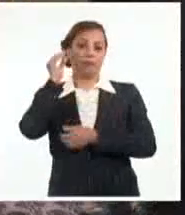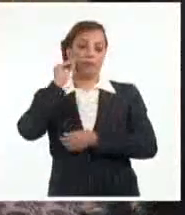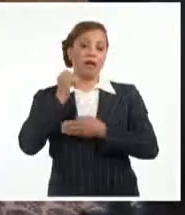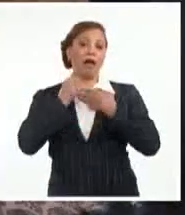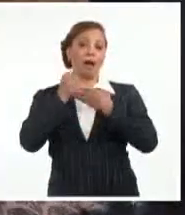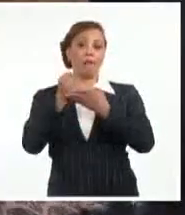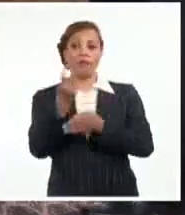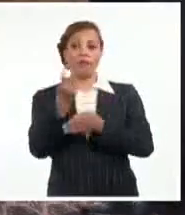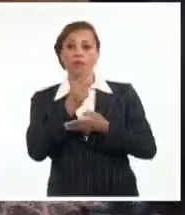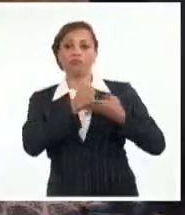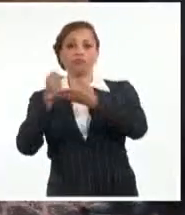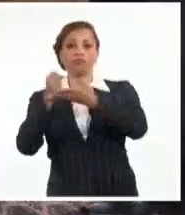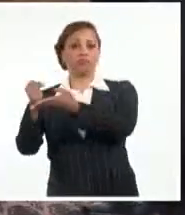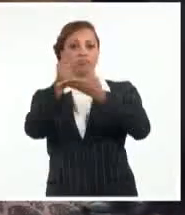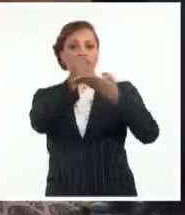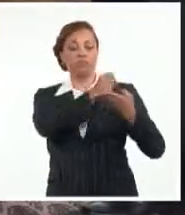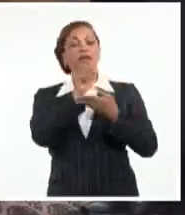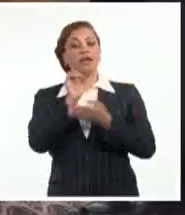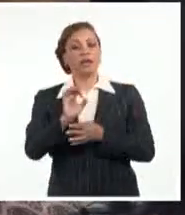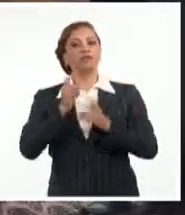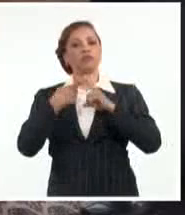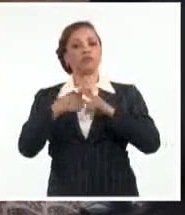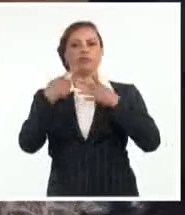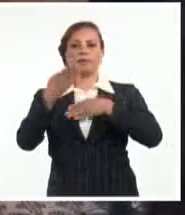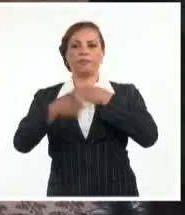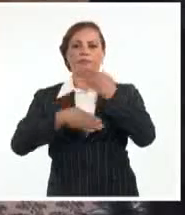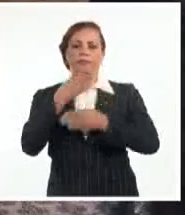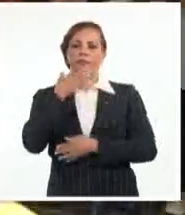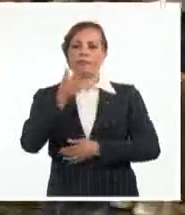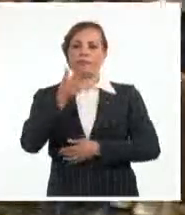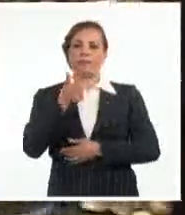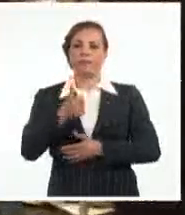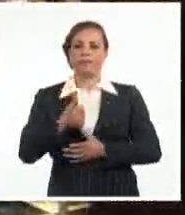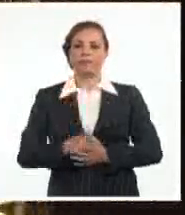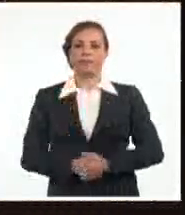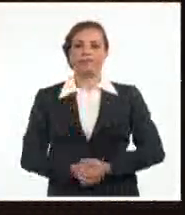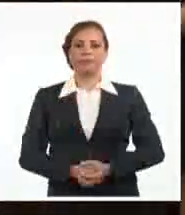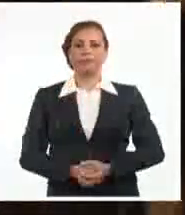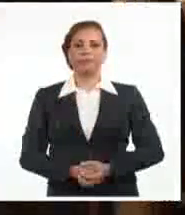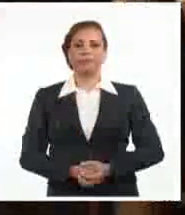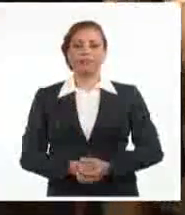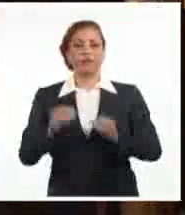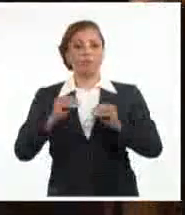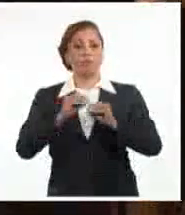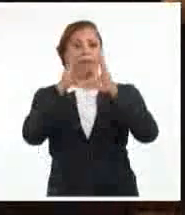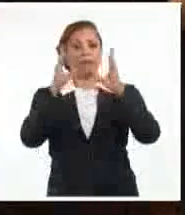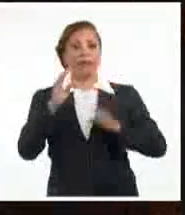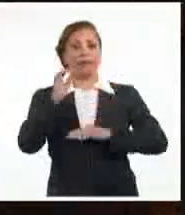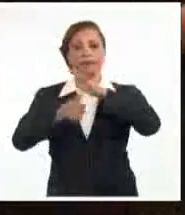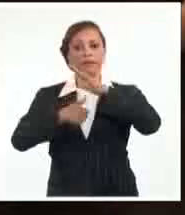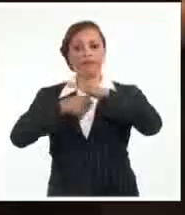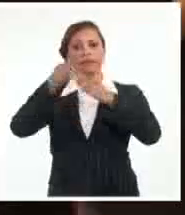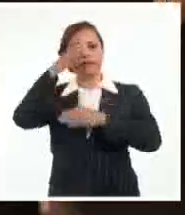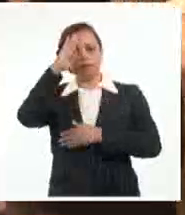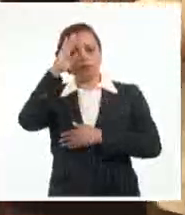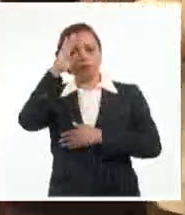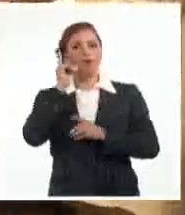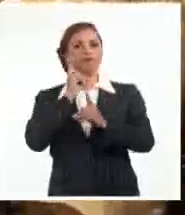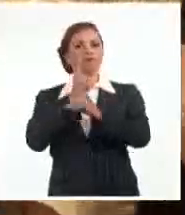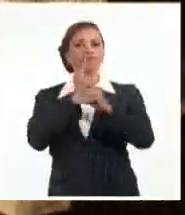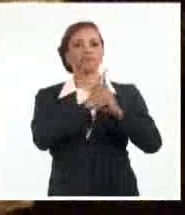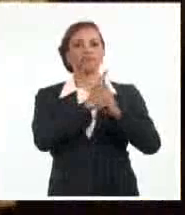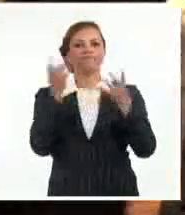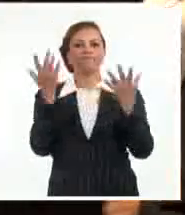mutuo está la solución a muchos de los problemas que enfrenta el continente. En horas de la mañana, el presidente sostuvo un emotivo encuentro